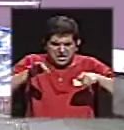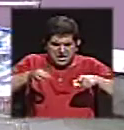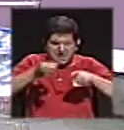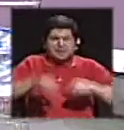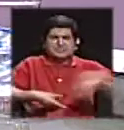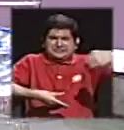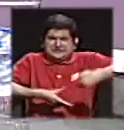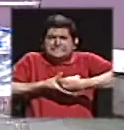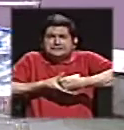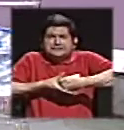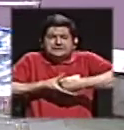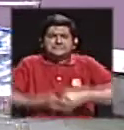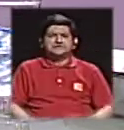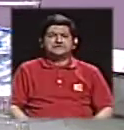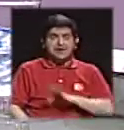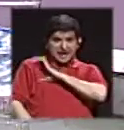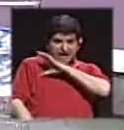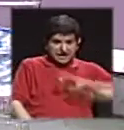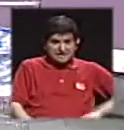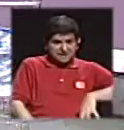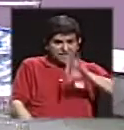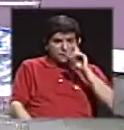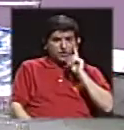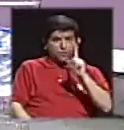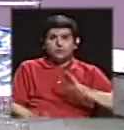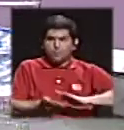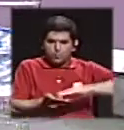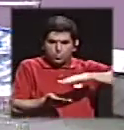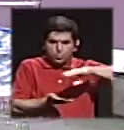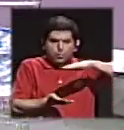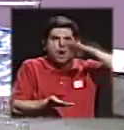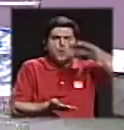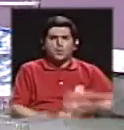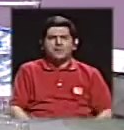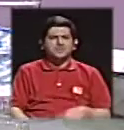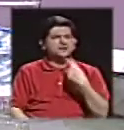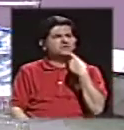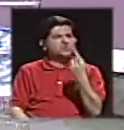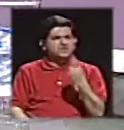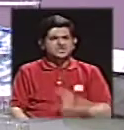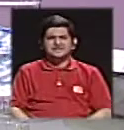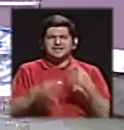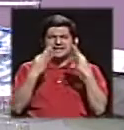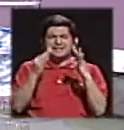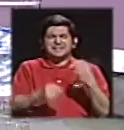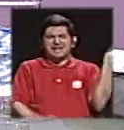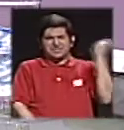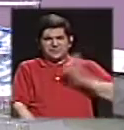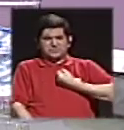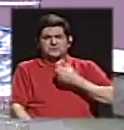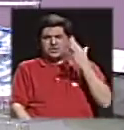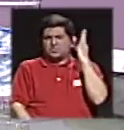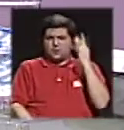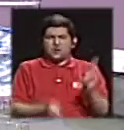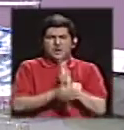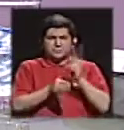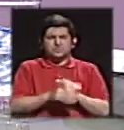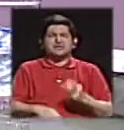cualquier cosa. En El Salvador se encontró un aumento, decían que eran de intentos de suicidio de mujeres